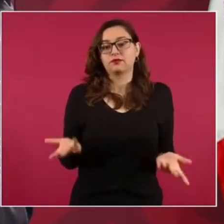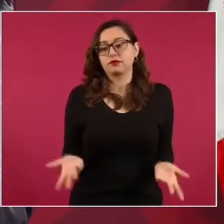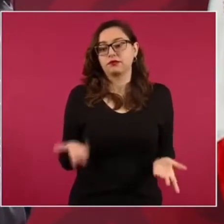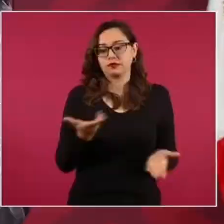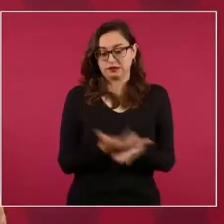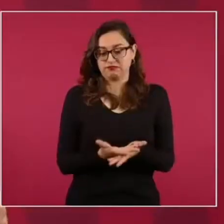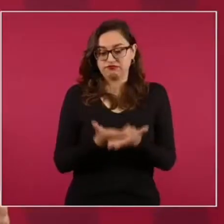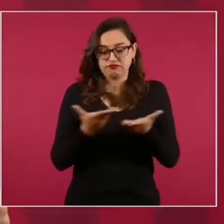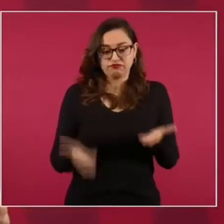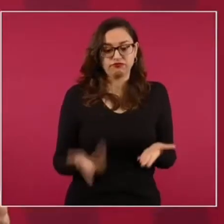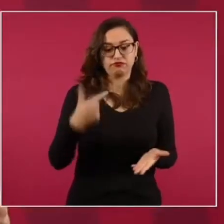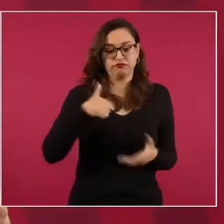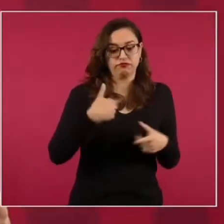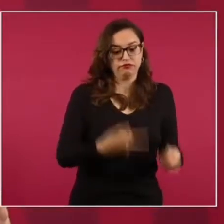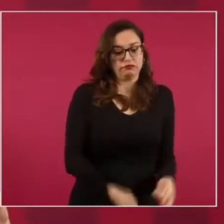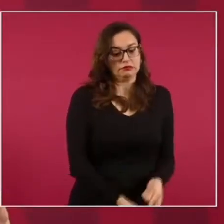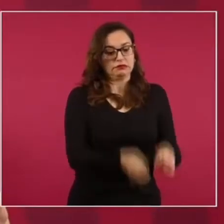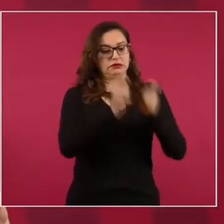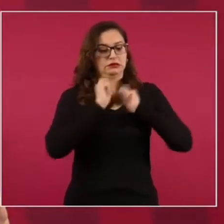una